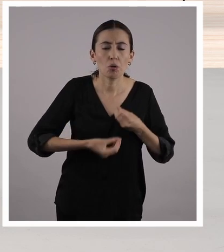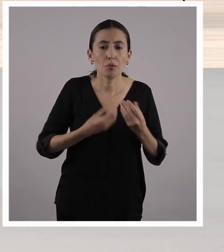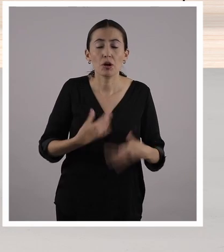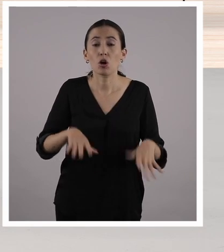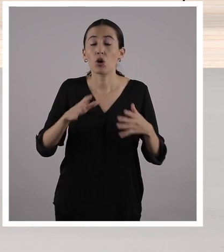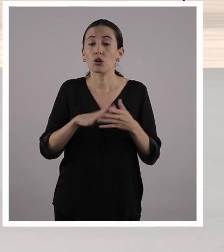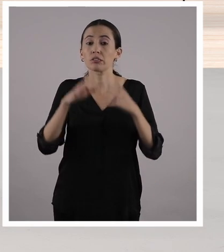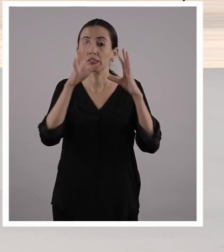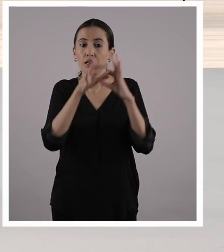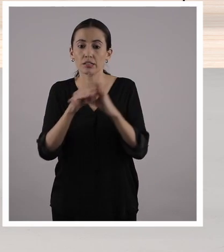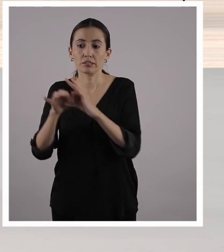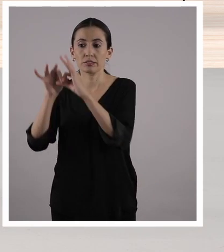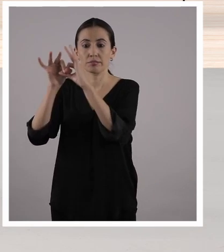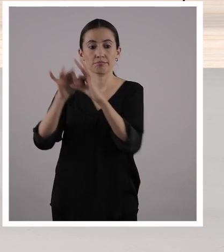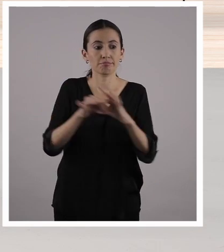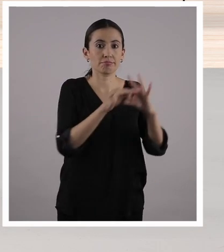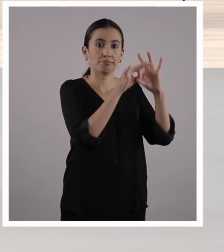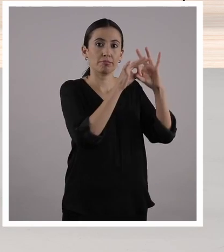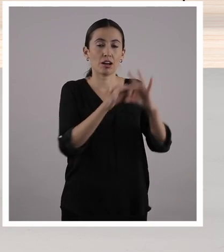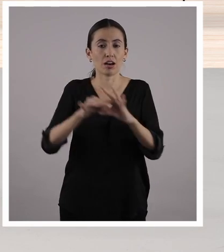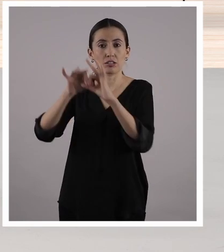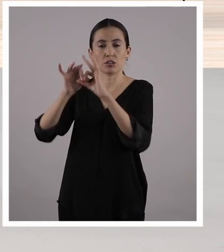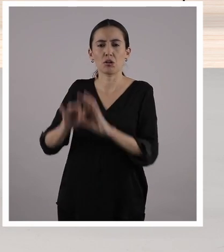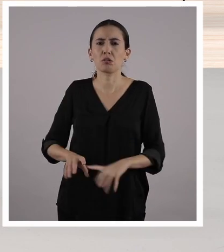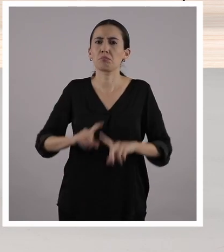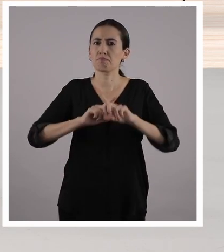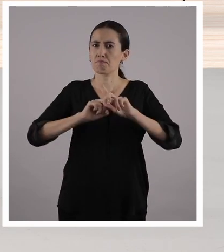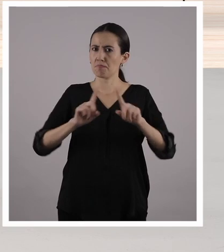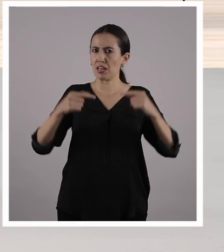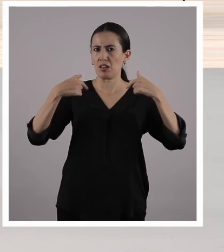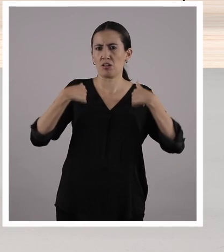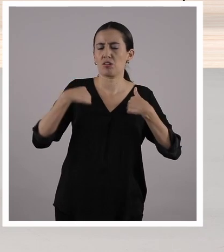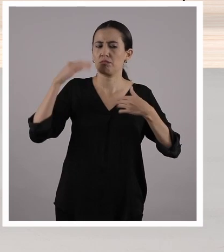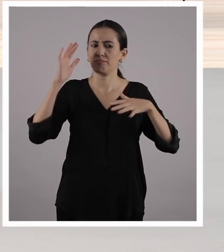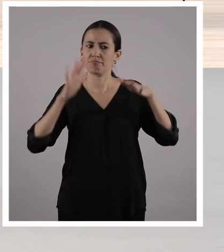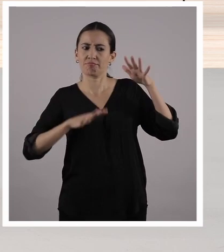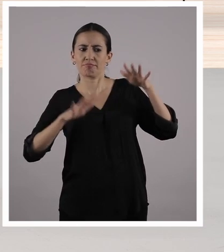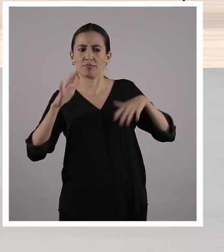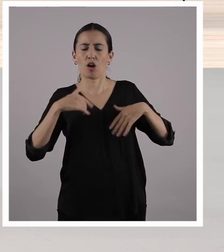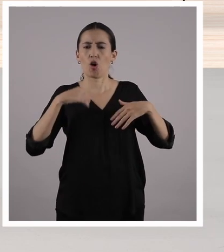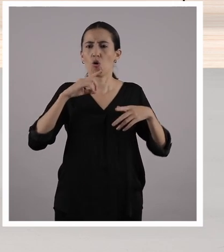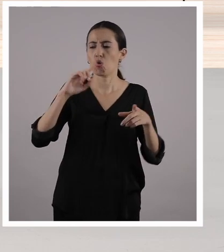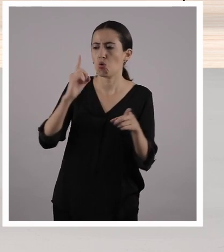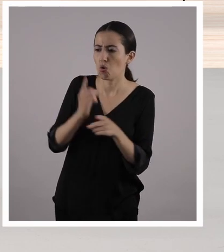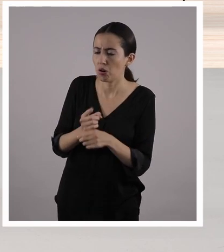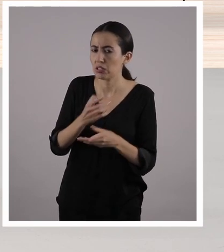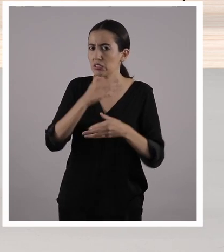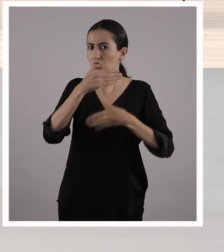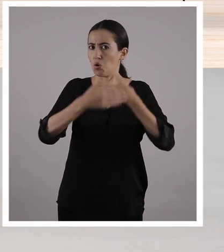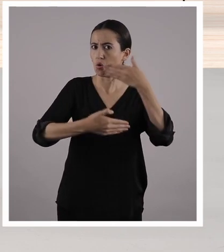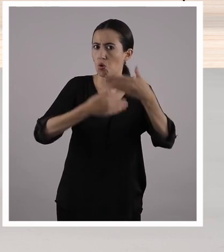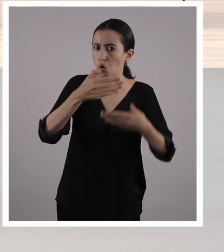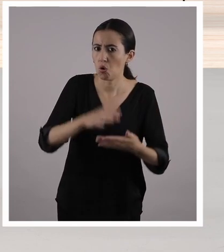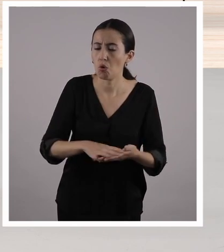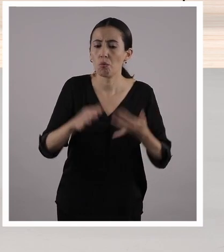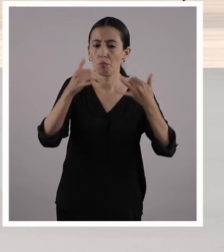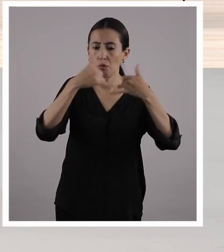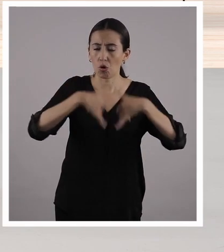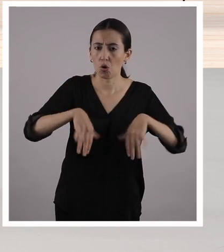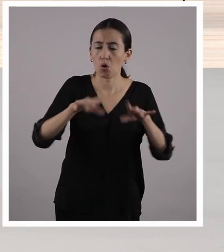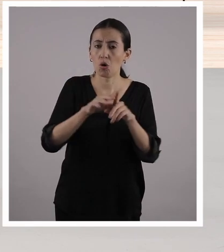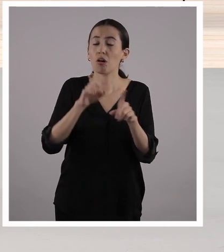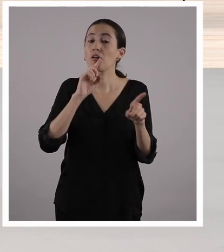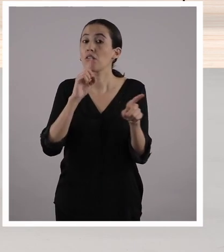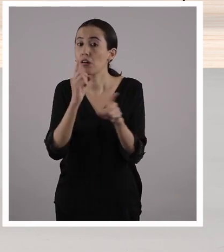una narración, es una historia que me gusta muchísimo, pero no estoy muy seguro si es un mito o una leyenda. Con lo que hemos aprendido